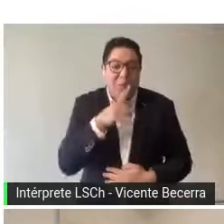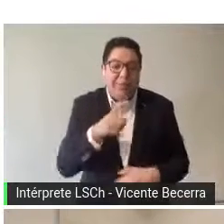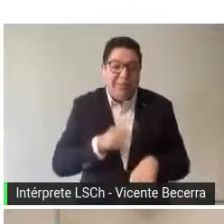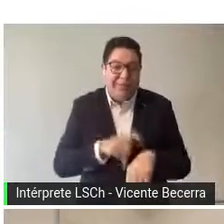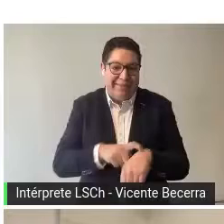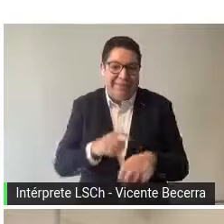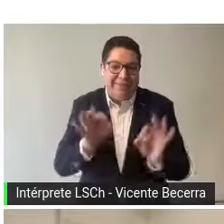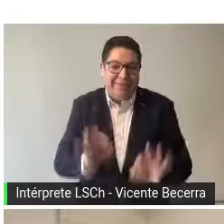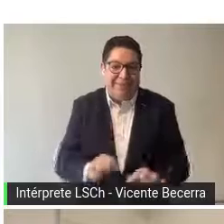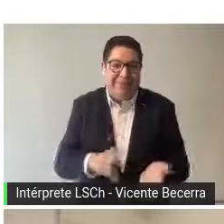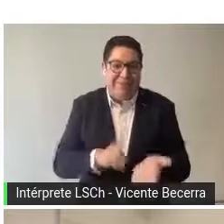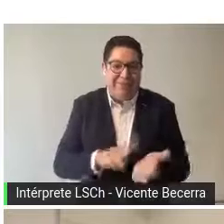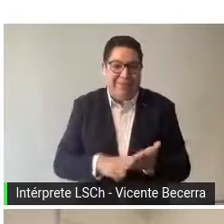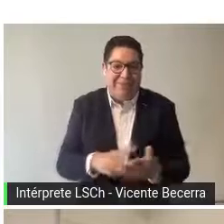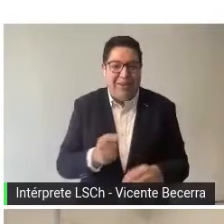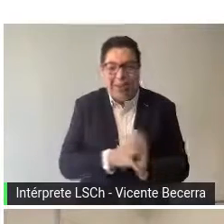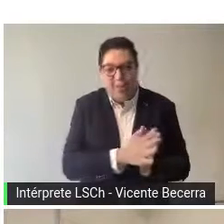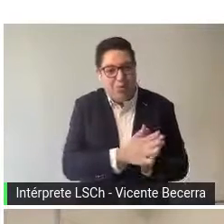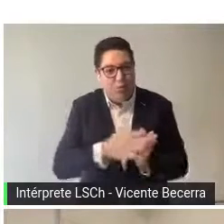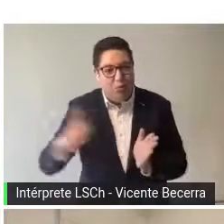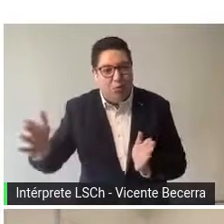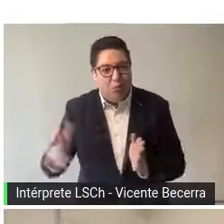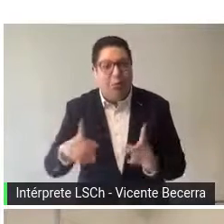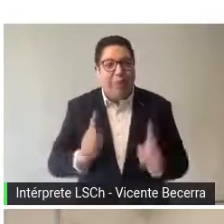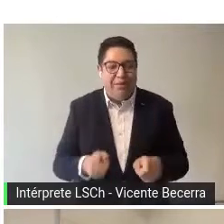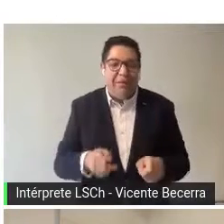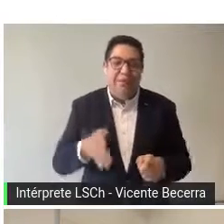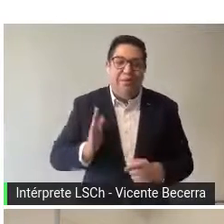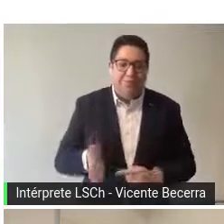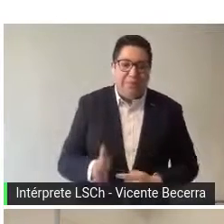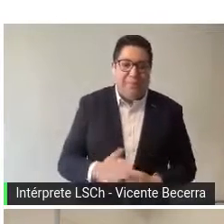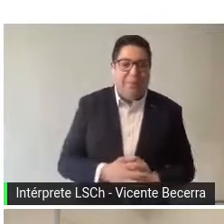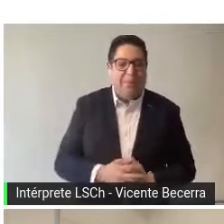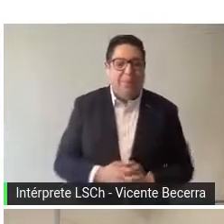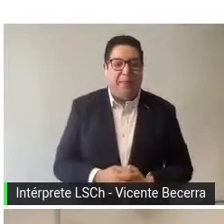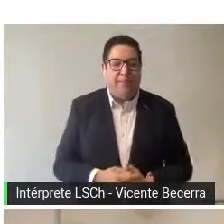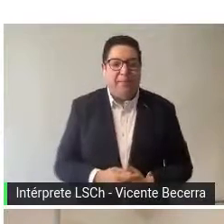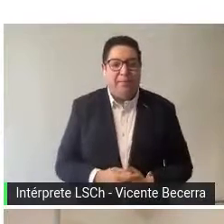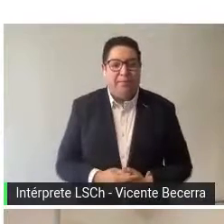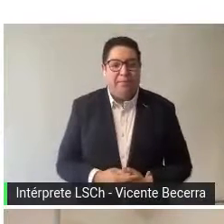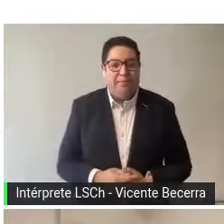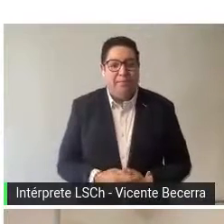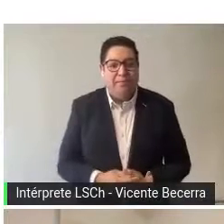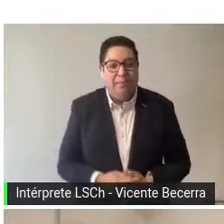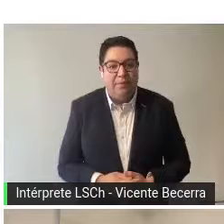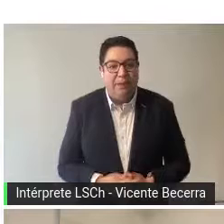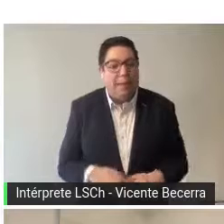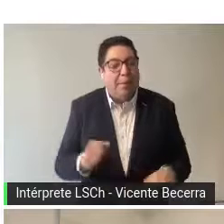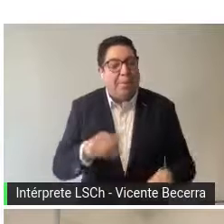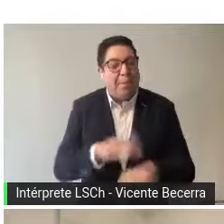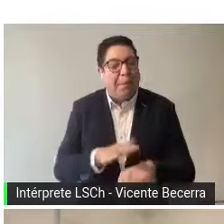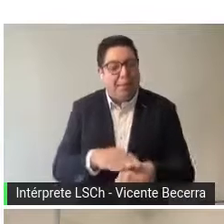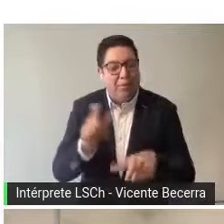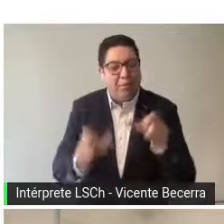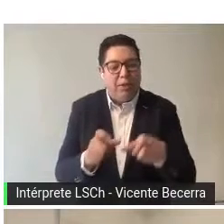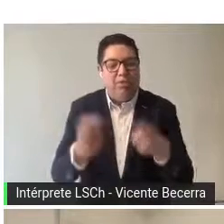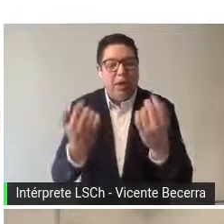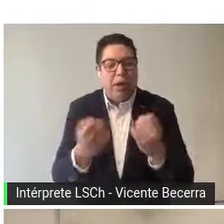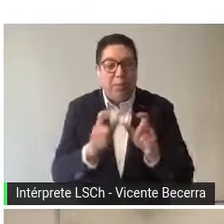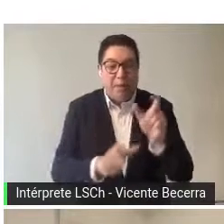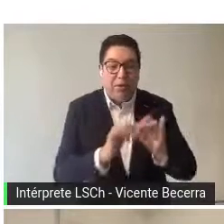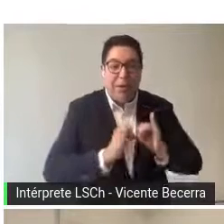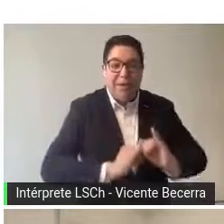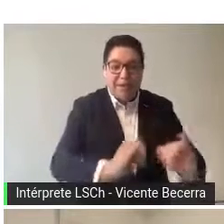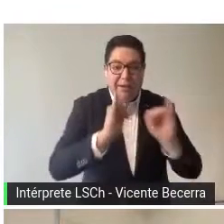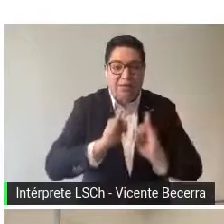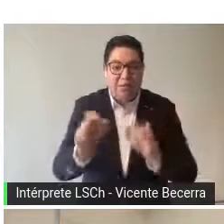lamentablemente el tiempo corrió y tenemos que seguir con nuestras distintas actividades, le pudieran dar un mensaje a las innovadoras e